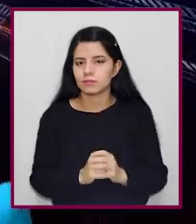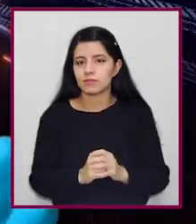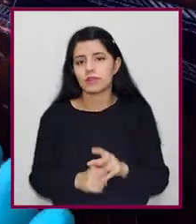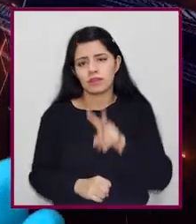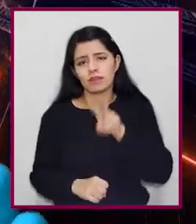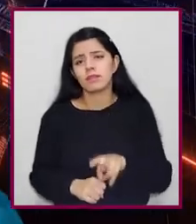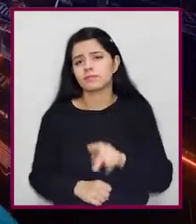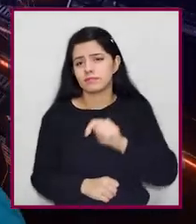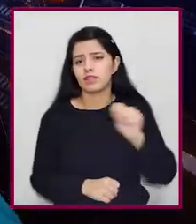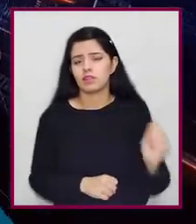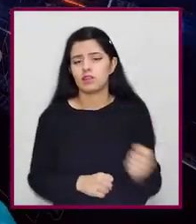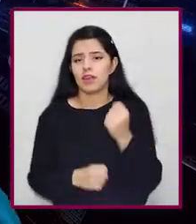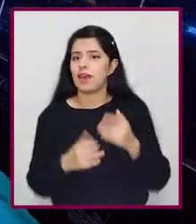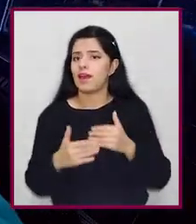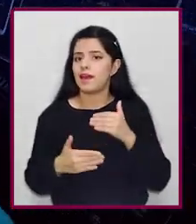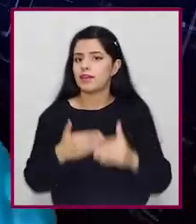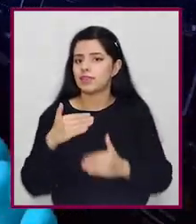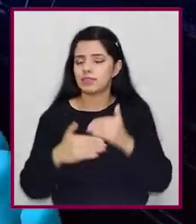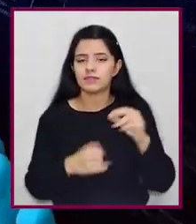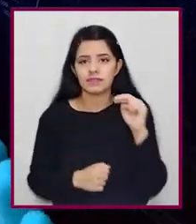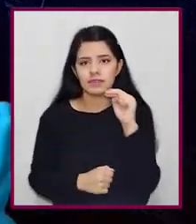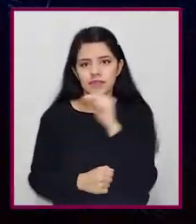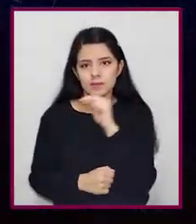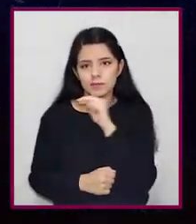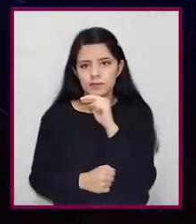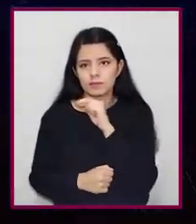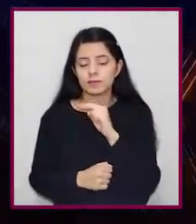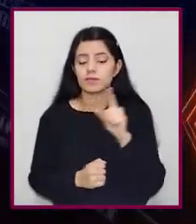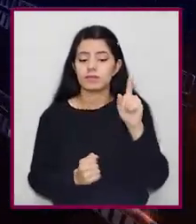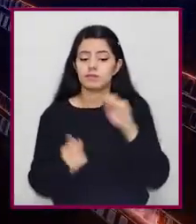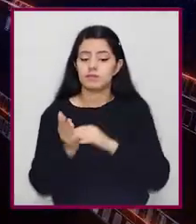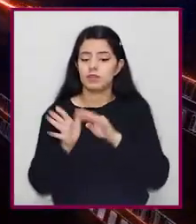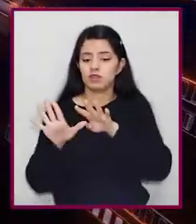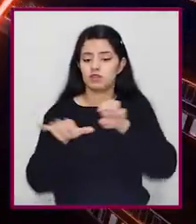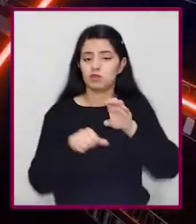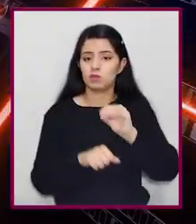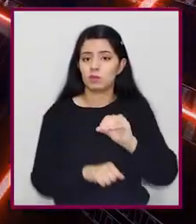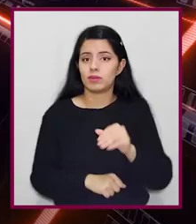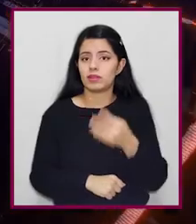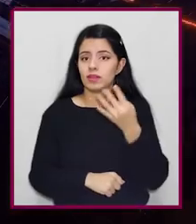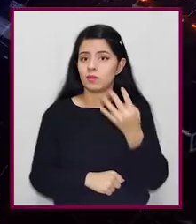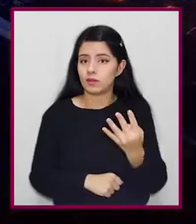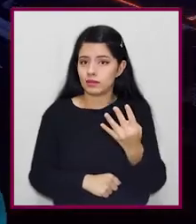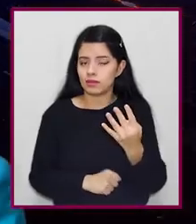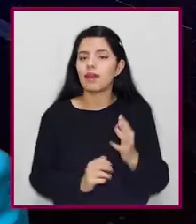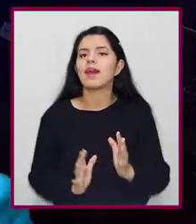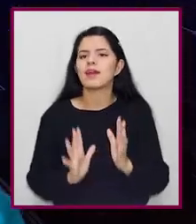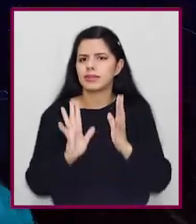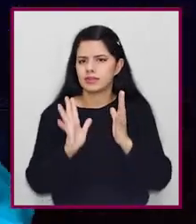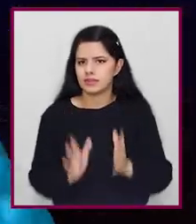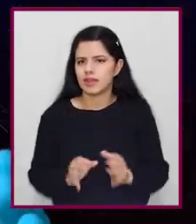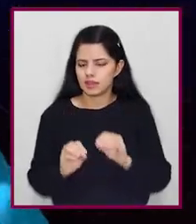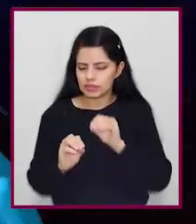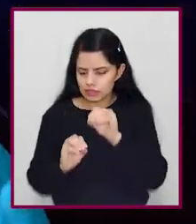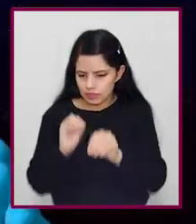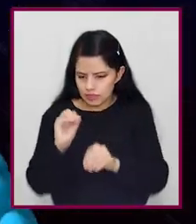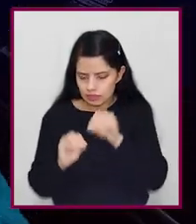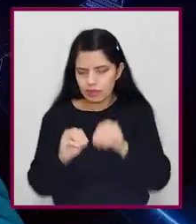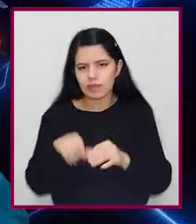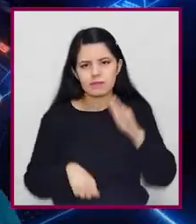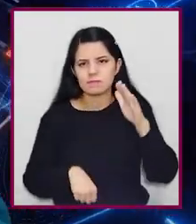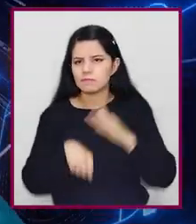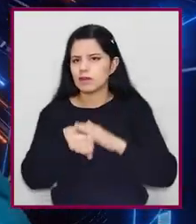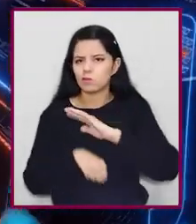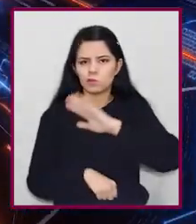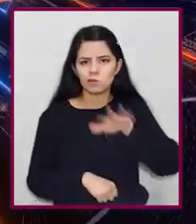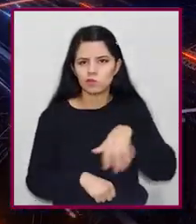que la tecnología avanzó rápidamente y para 1994 ya se habían desarrollado más buscadores